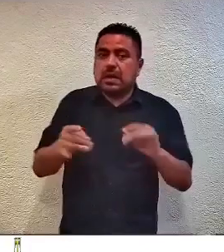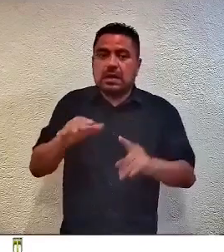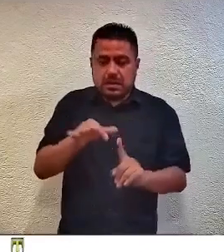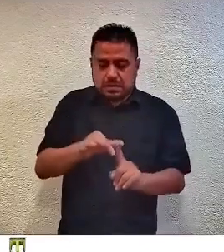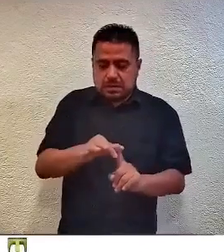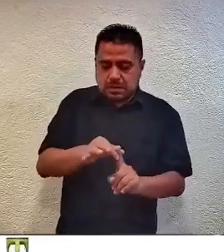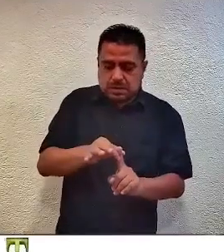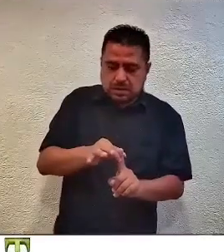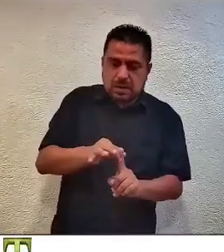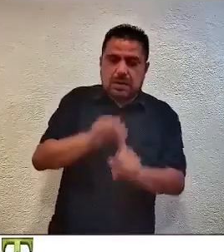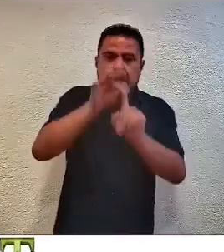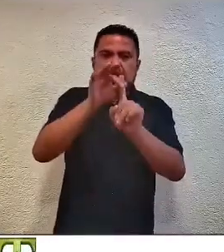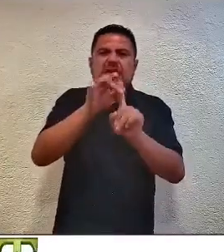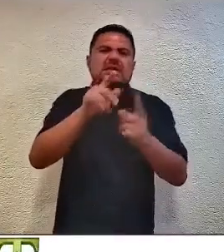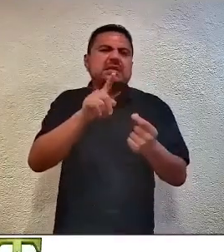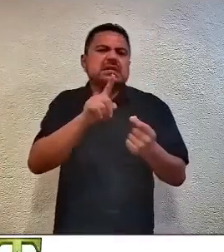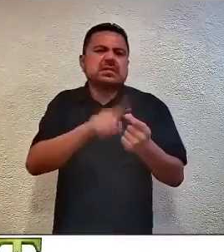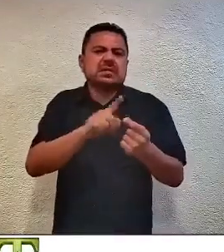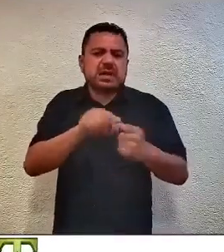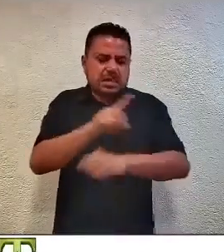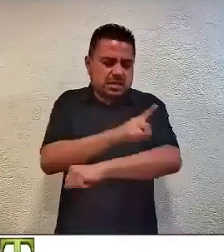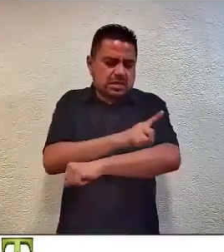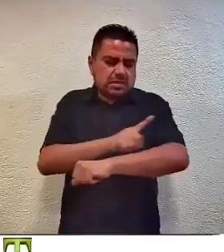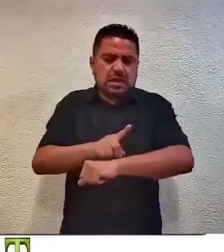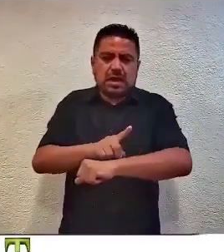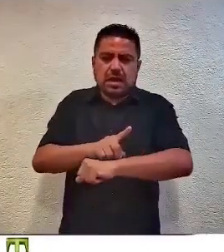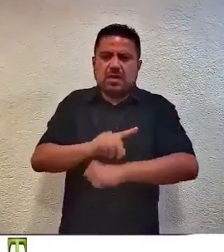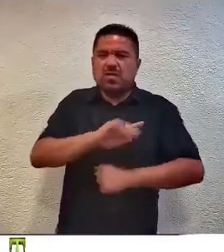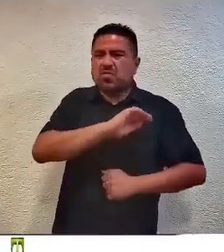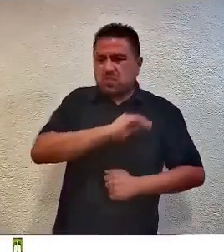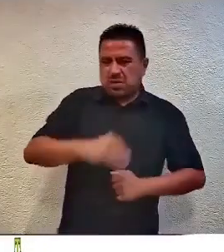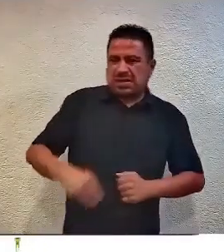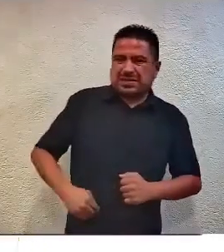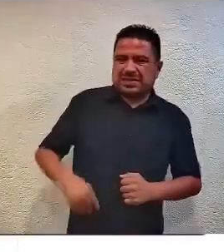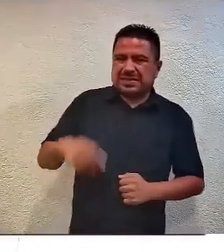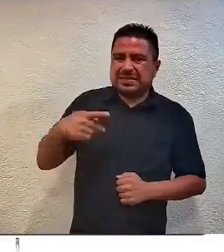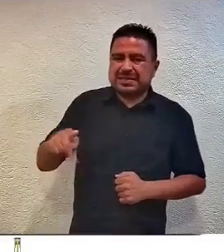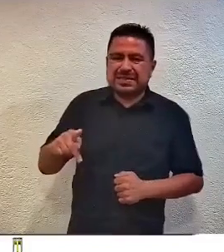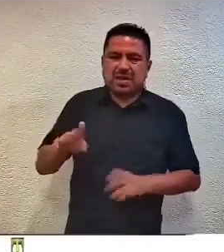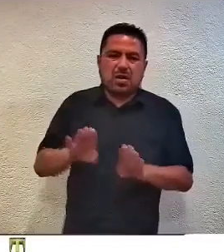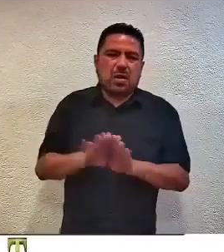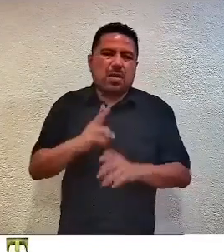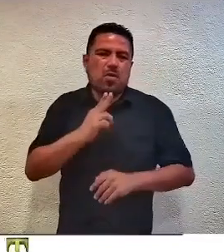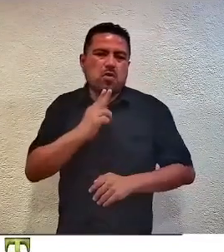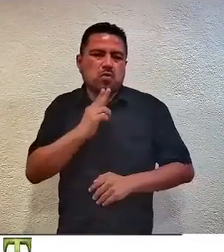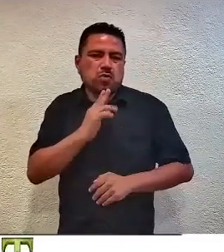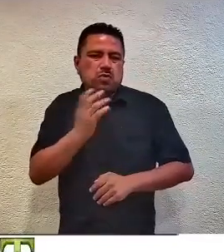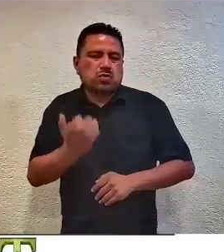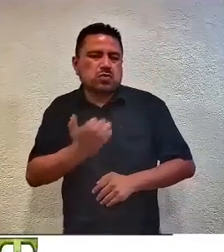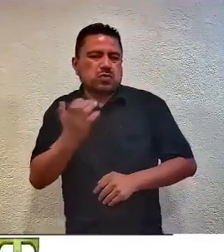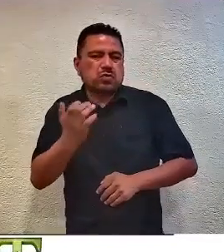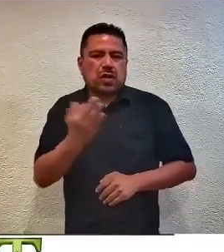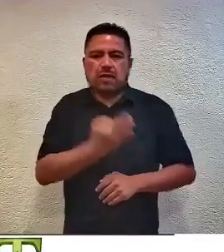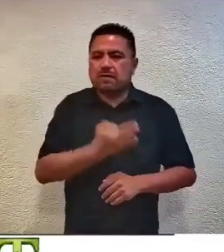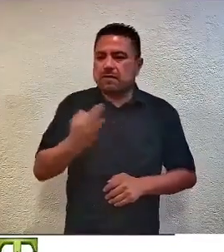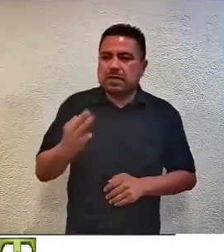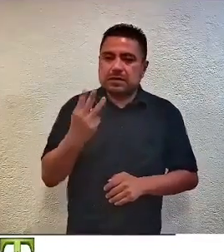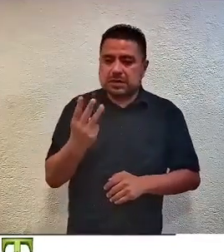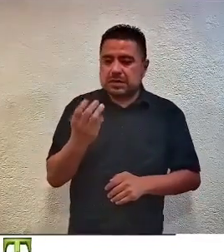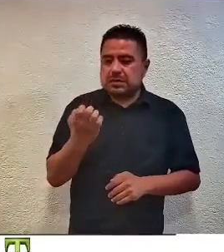elegido a el delegado municipal bajo el sistema de usos y costumbres con fecha 3 de